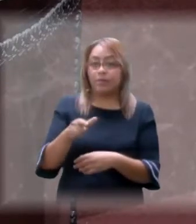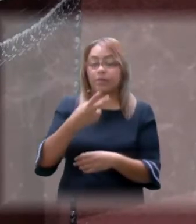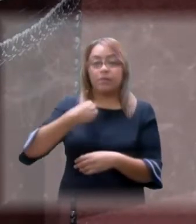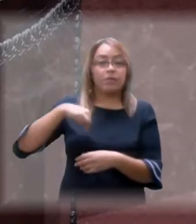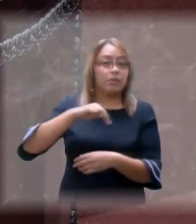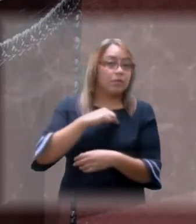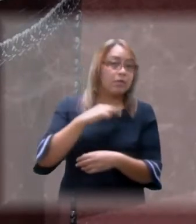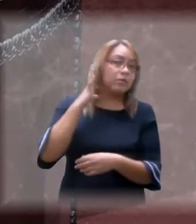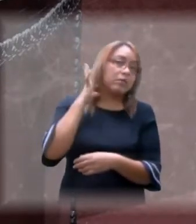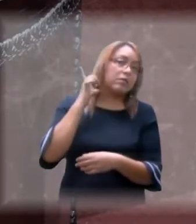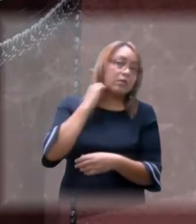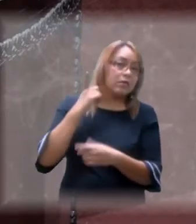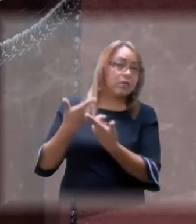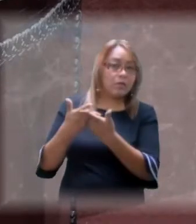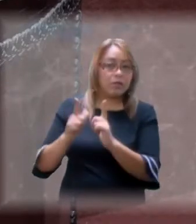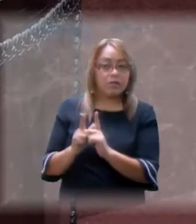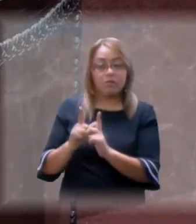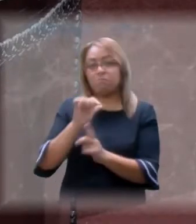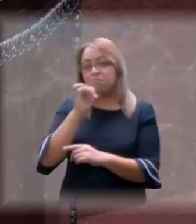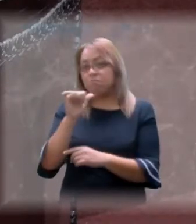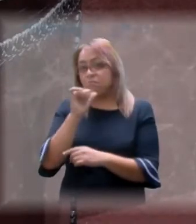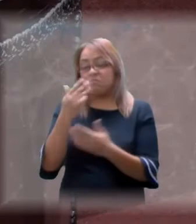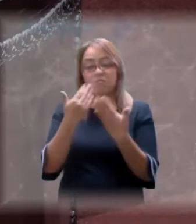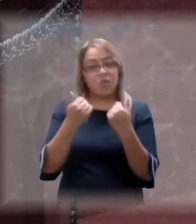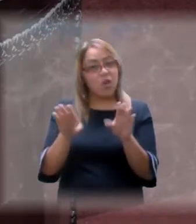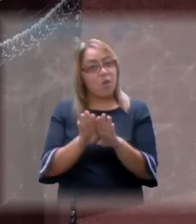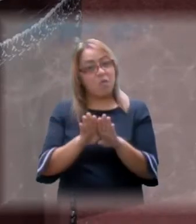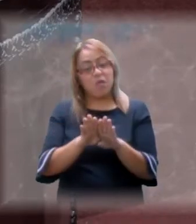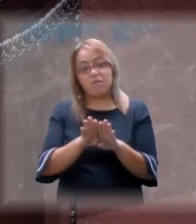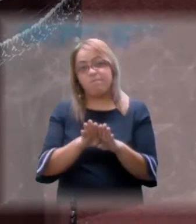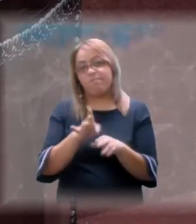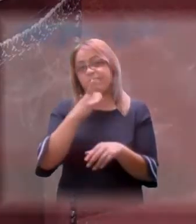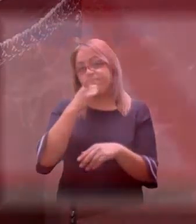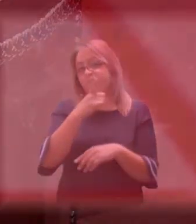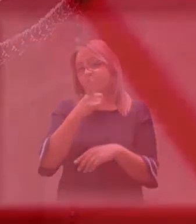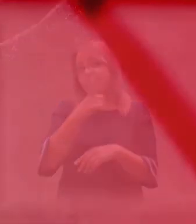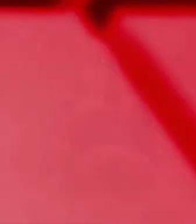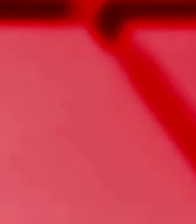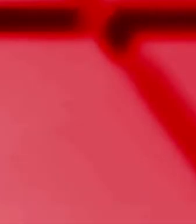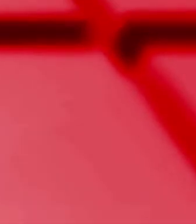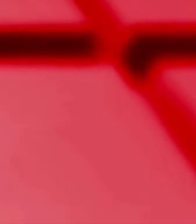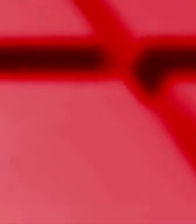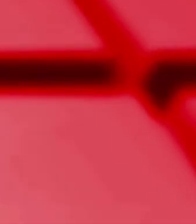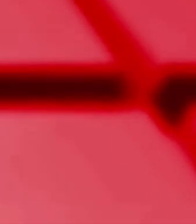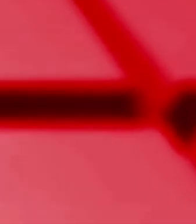tal motivo, esta comisión no encuentra objeción alguna para dictaminarla favorable.